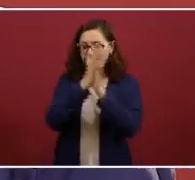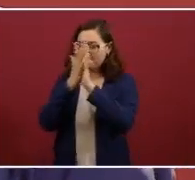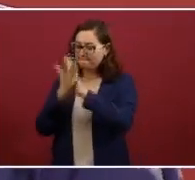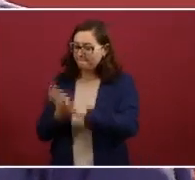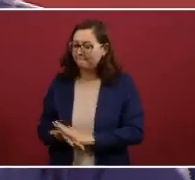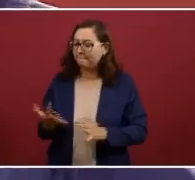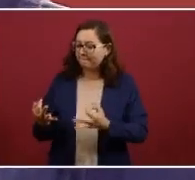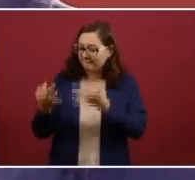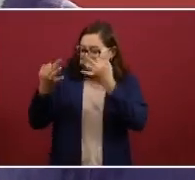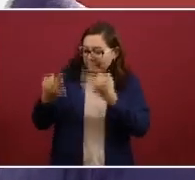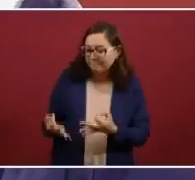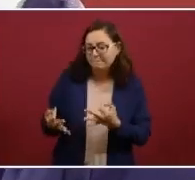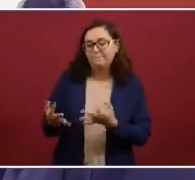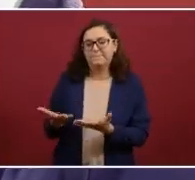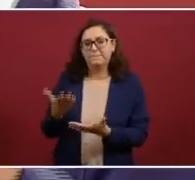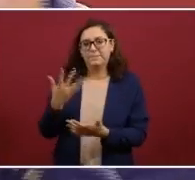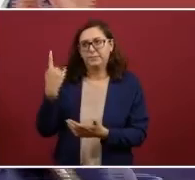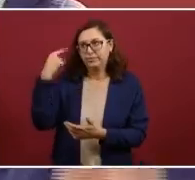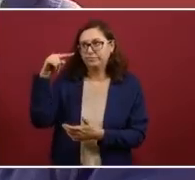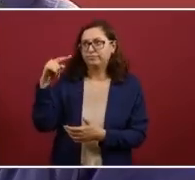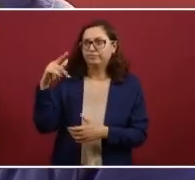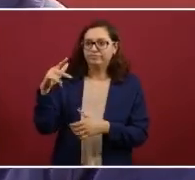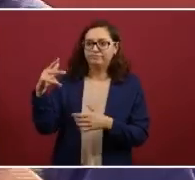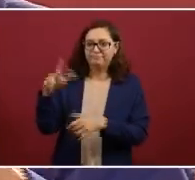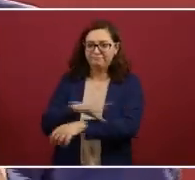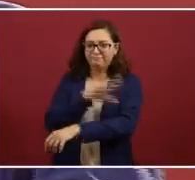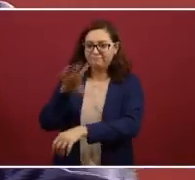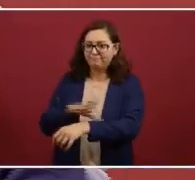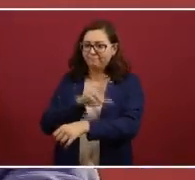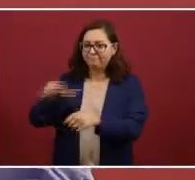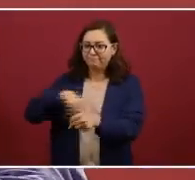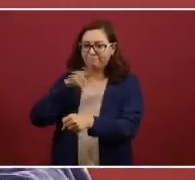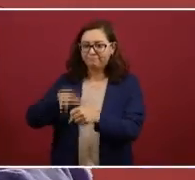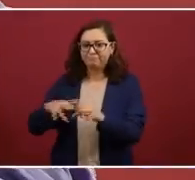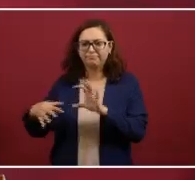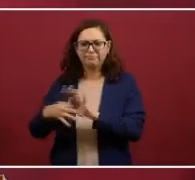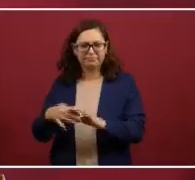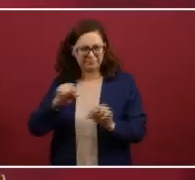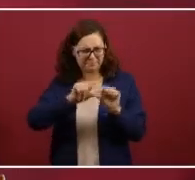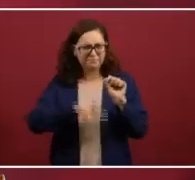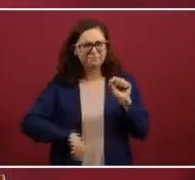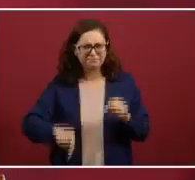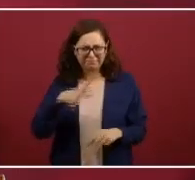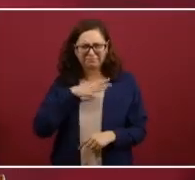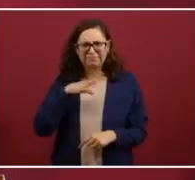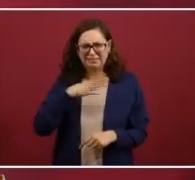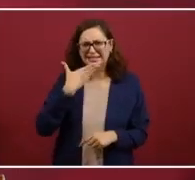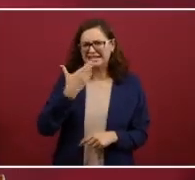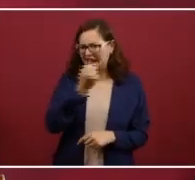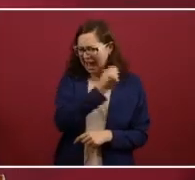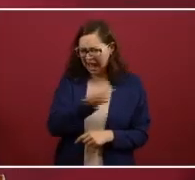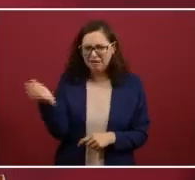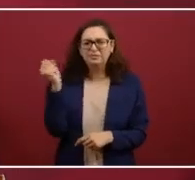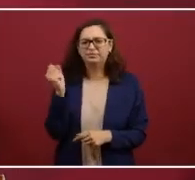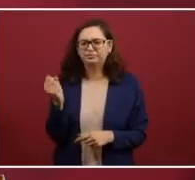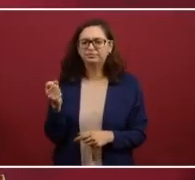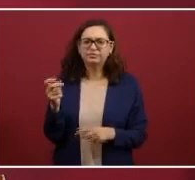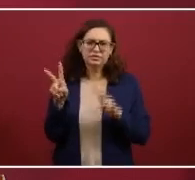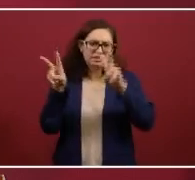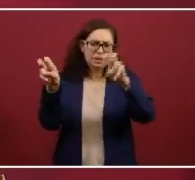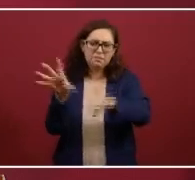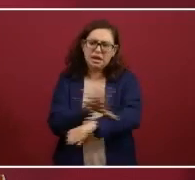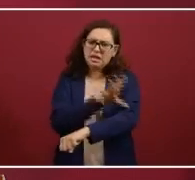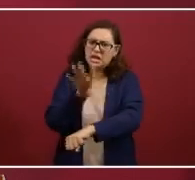excelentes especialistas en la Universidad Nacional Autónoma de México, que ya manejan el tema de la energía solar y